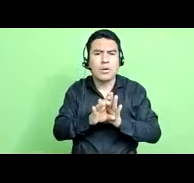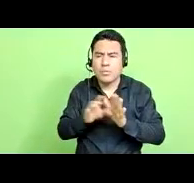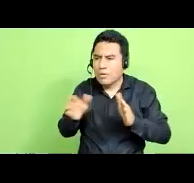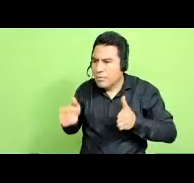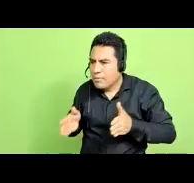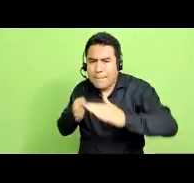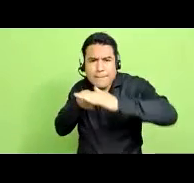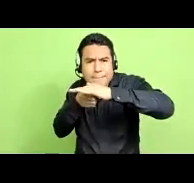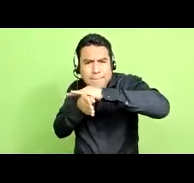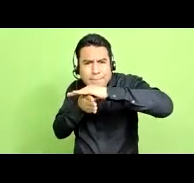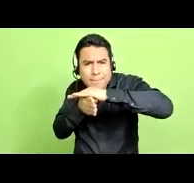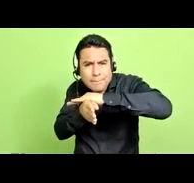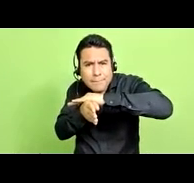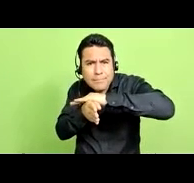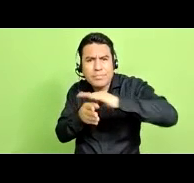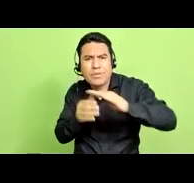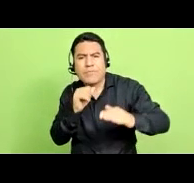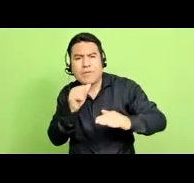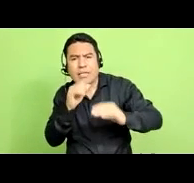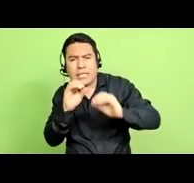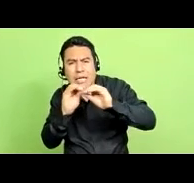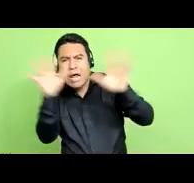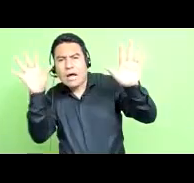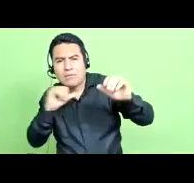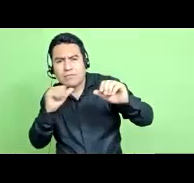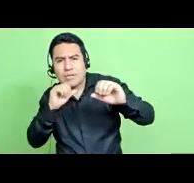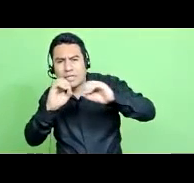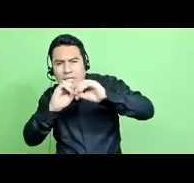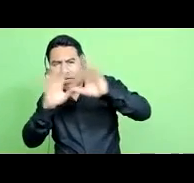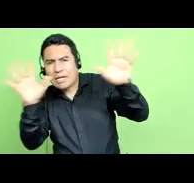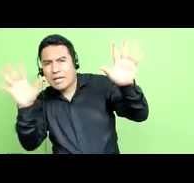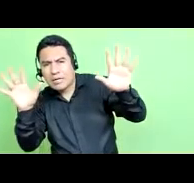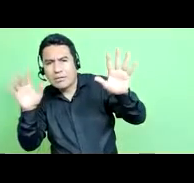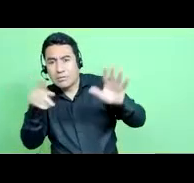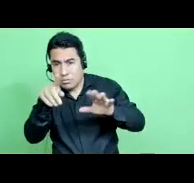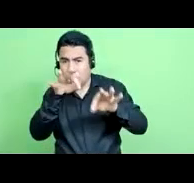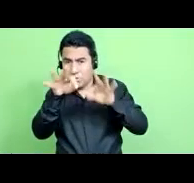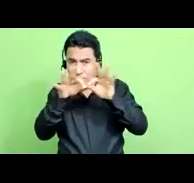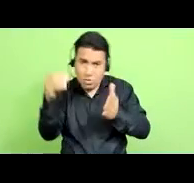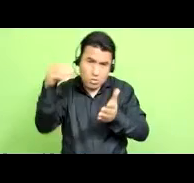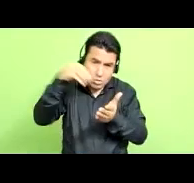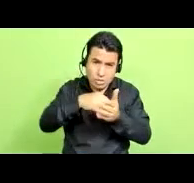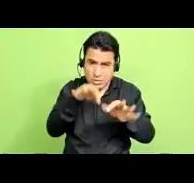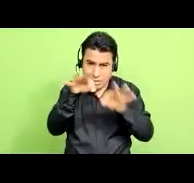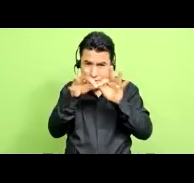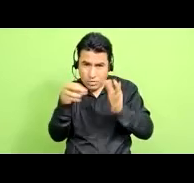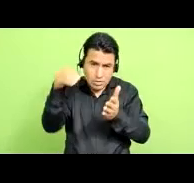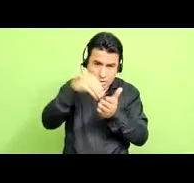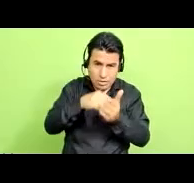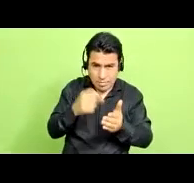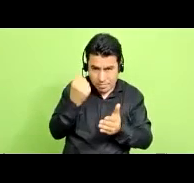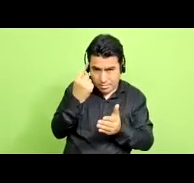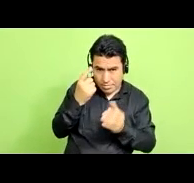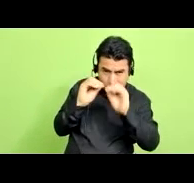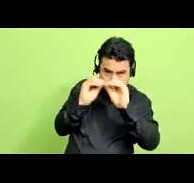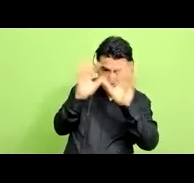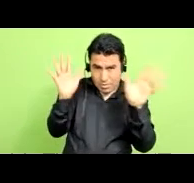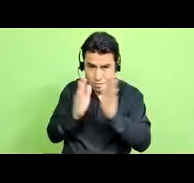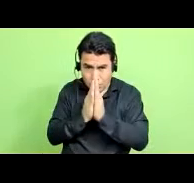ella y que no lo ve un poquito claro pero si explicas un poquito mejor para que nos quede claro